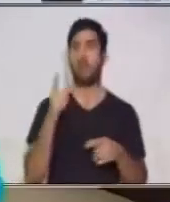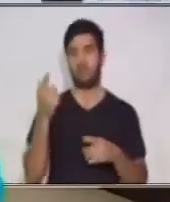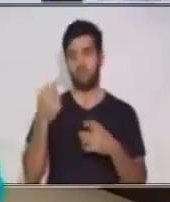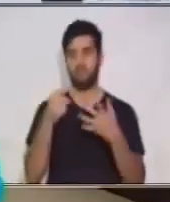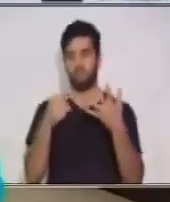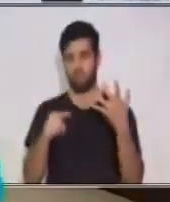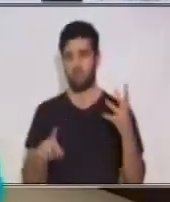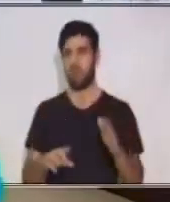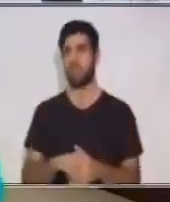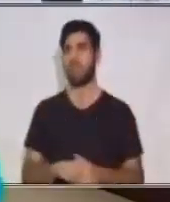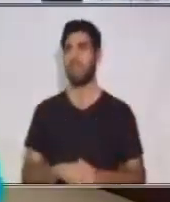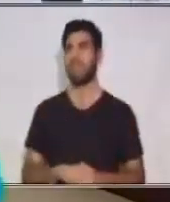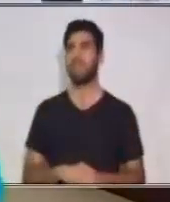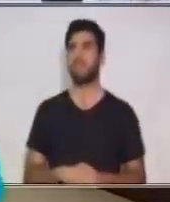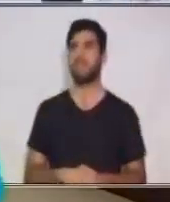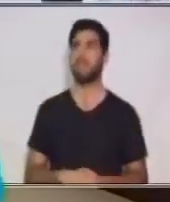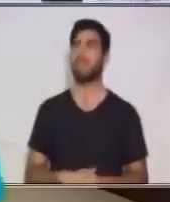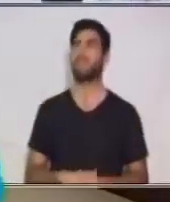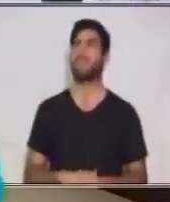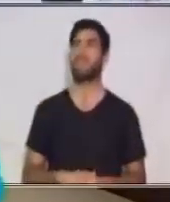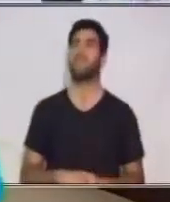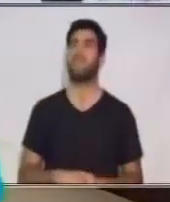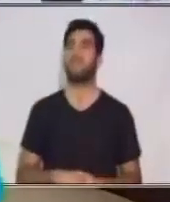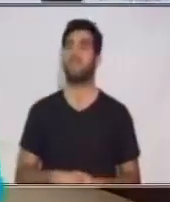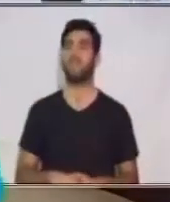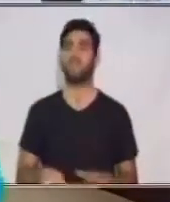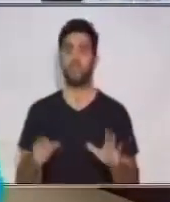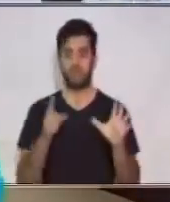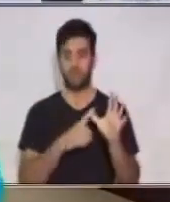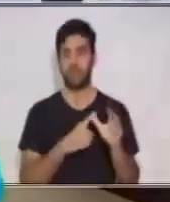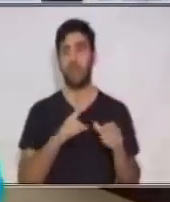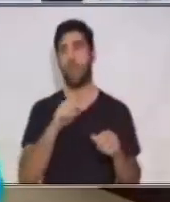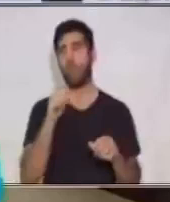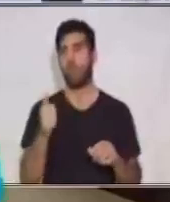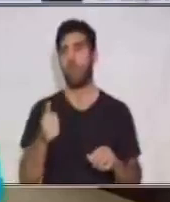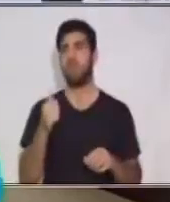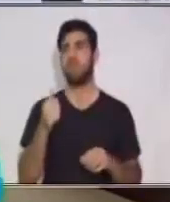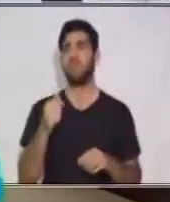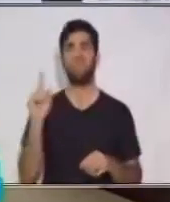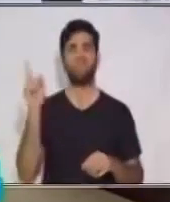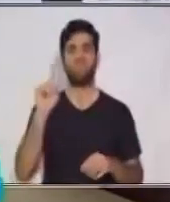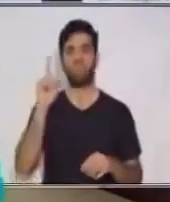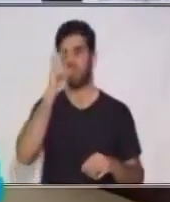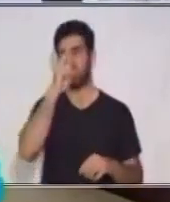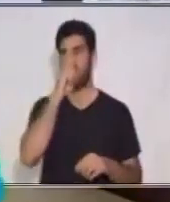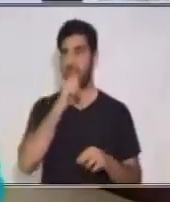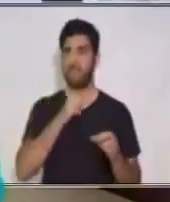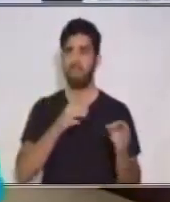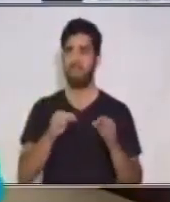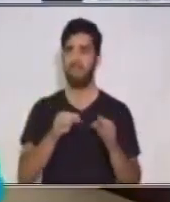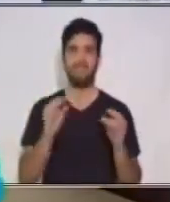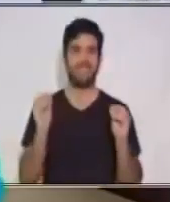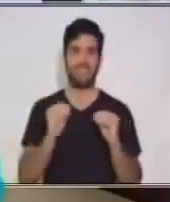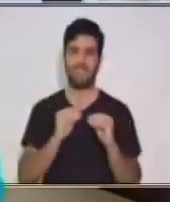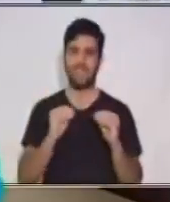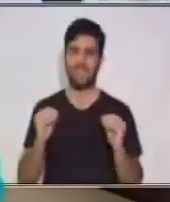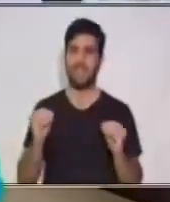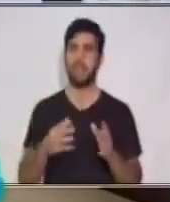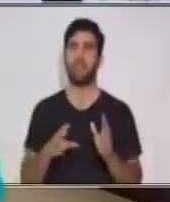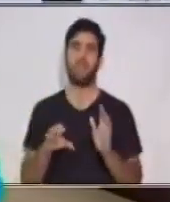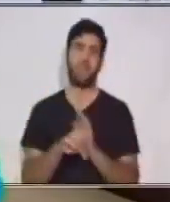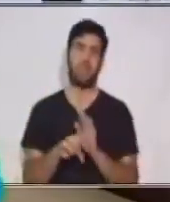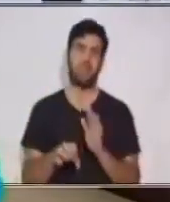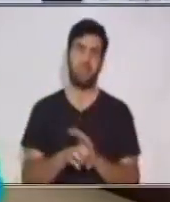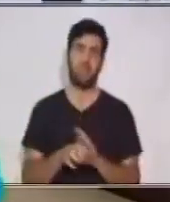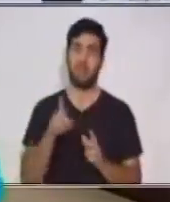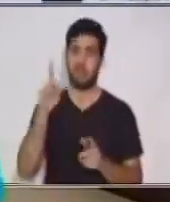esta, aquello, aquella. Los pronombres indefinidos, algo que no necesariamente está específico,